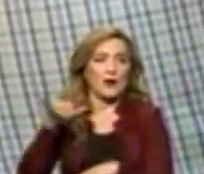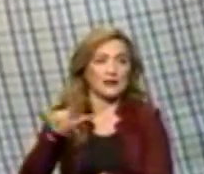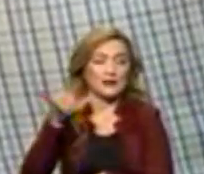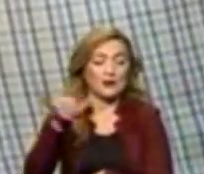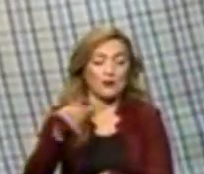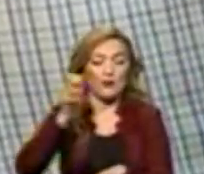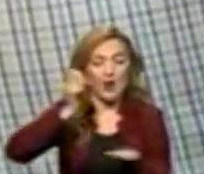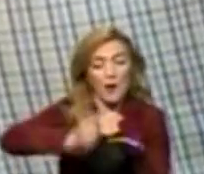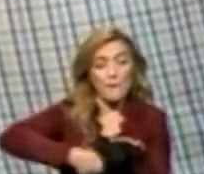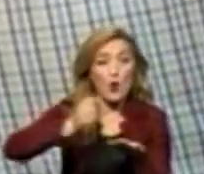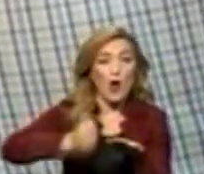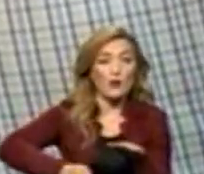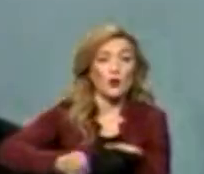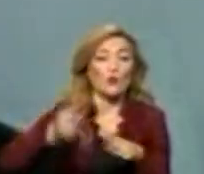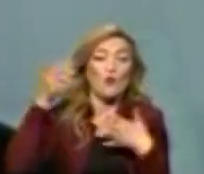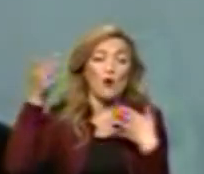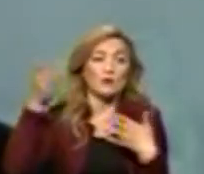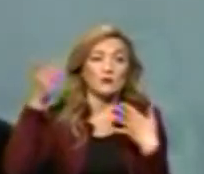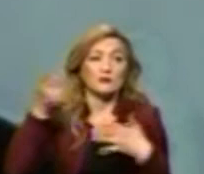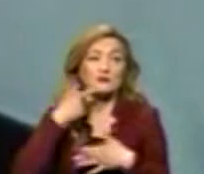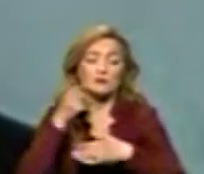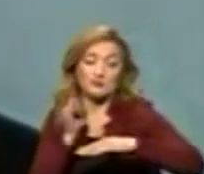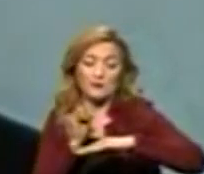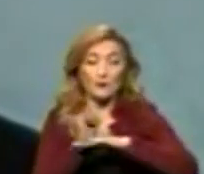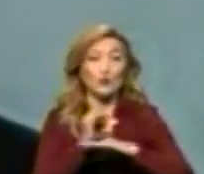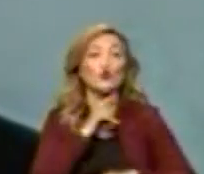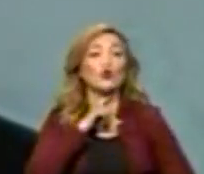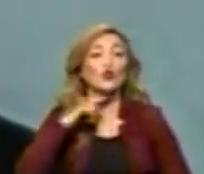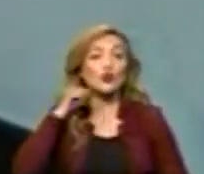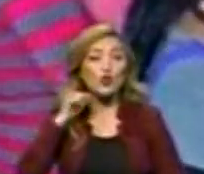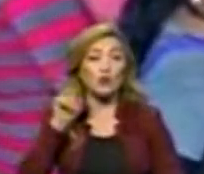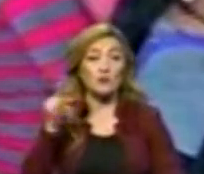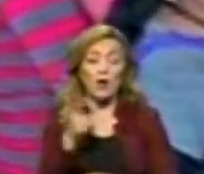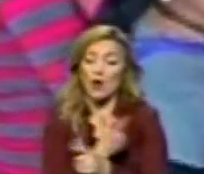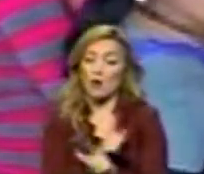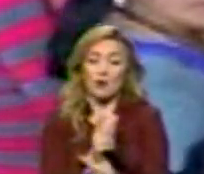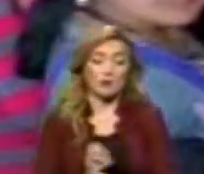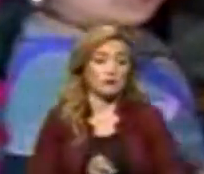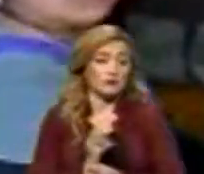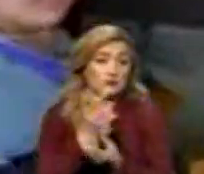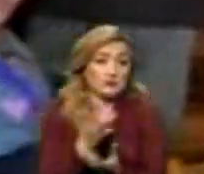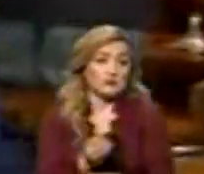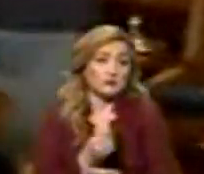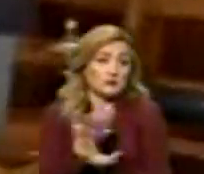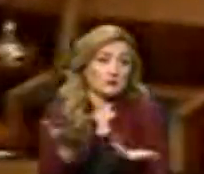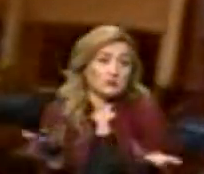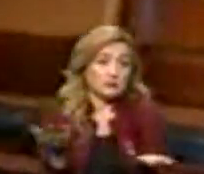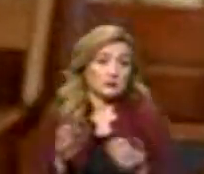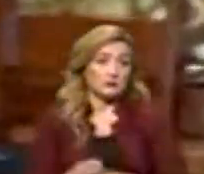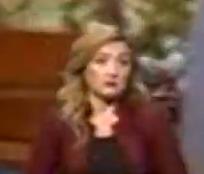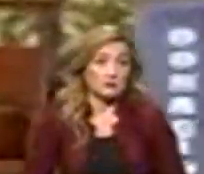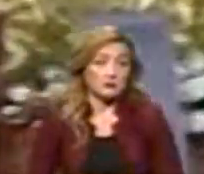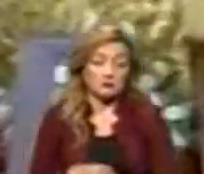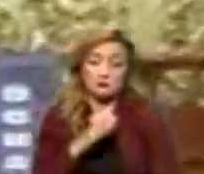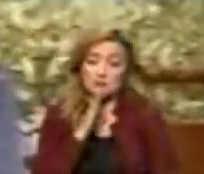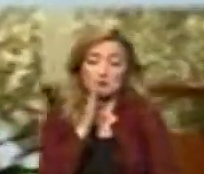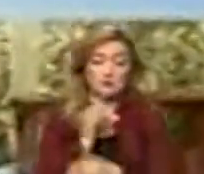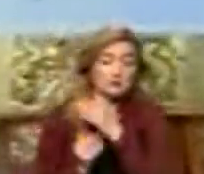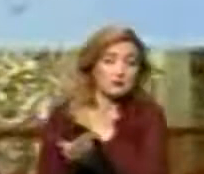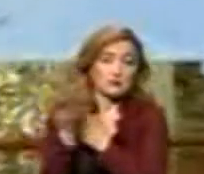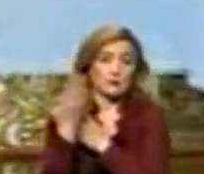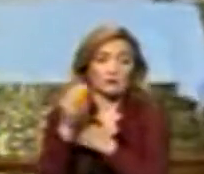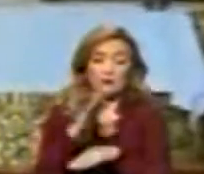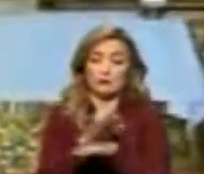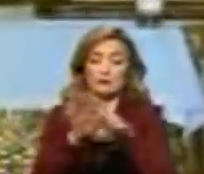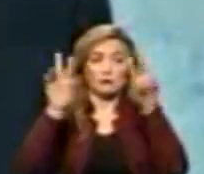politólogo sostiene que la iglesia y los sacerdotes tienen libertad de expresión y se han pronunciado históricamente sobre varios